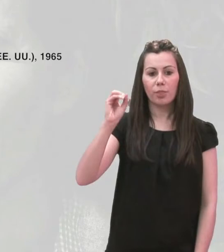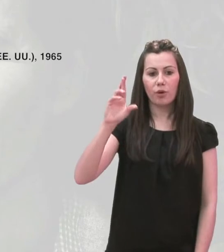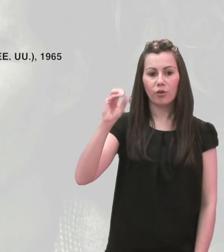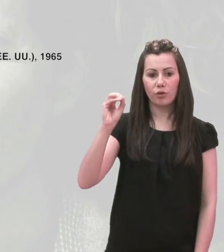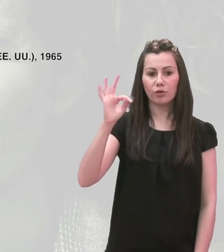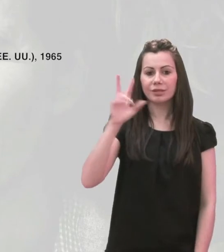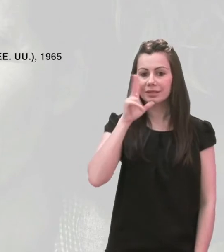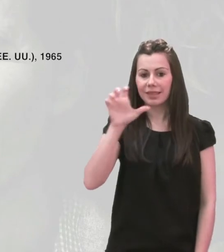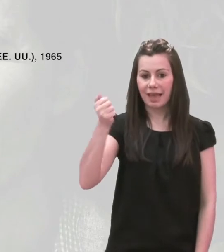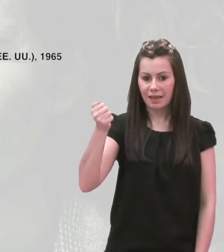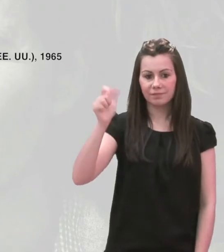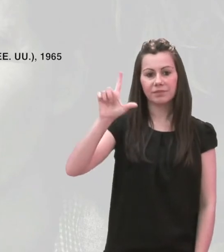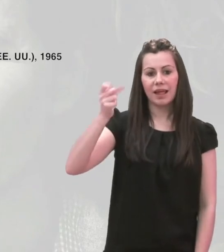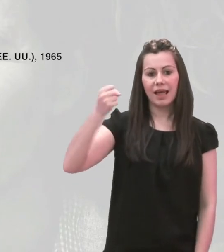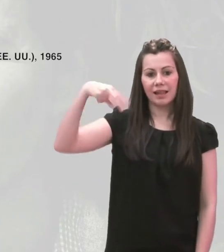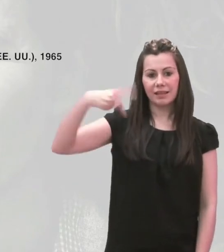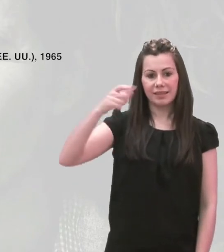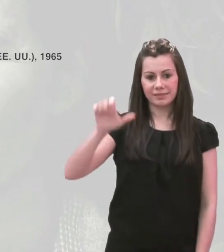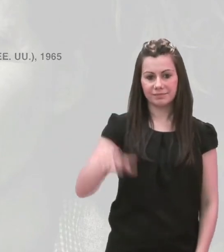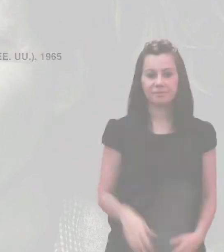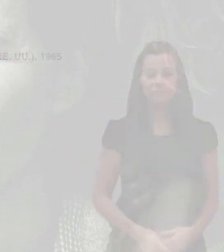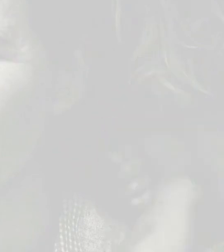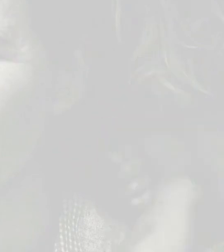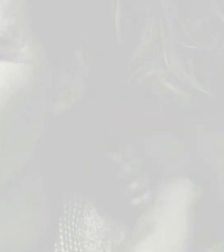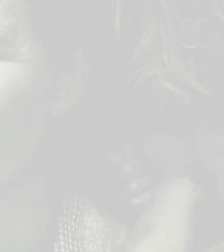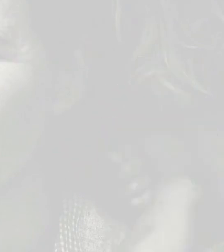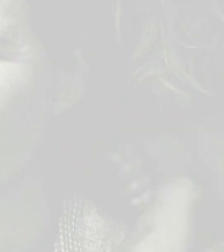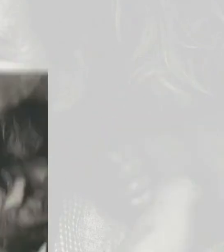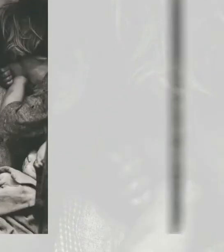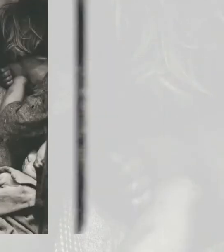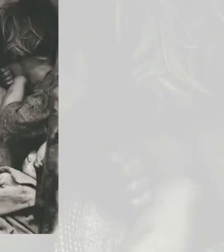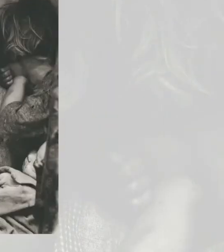Dorotea Lange, madre emigrante.